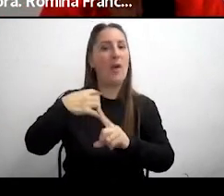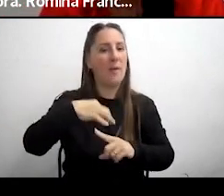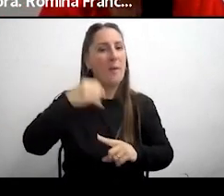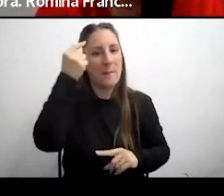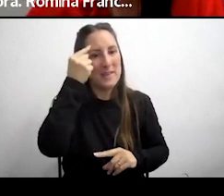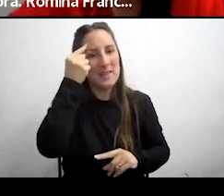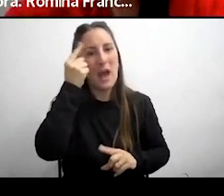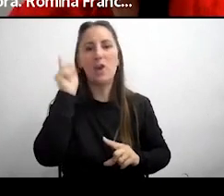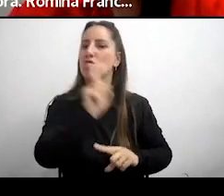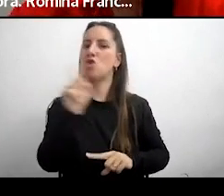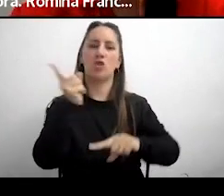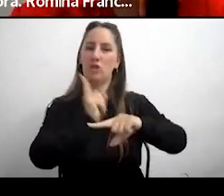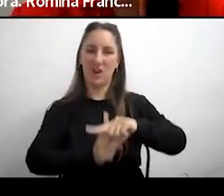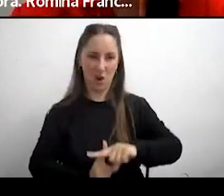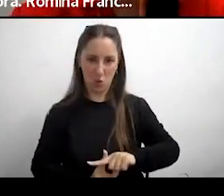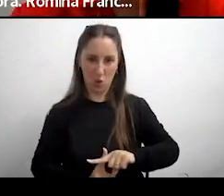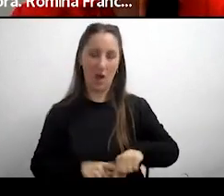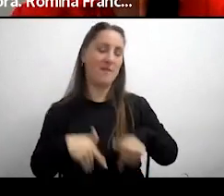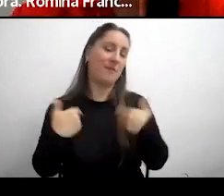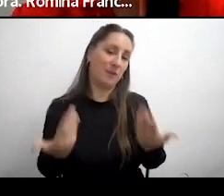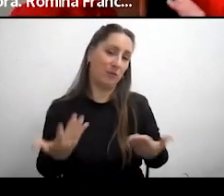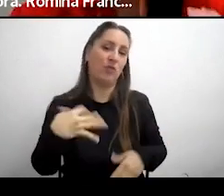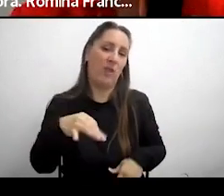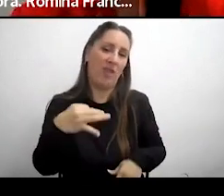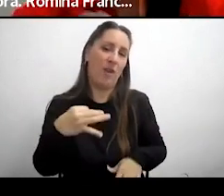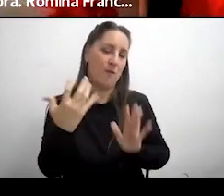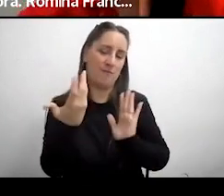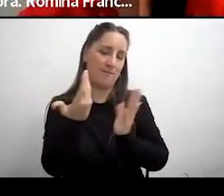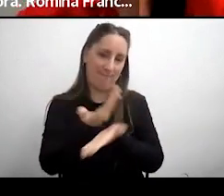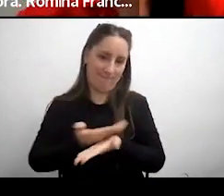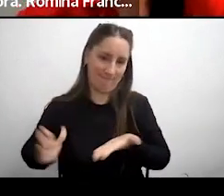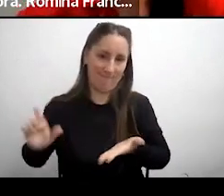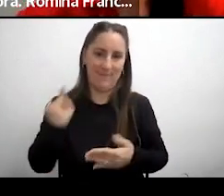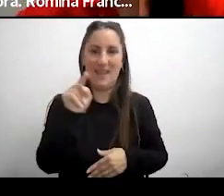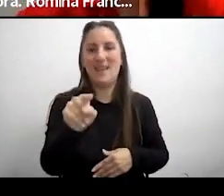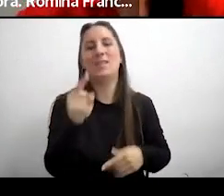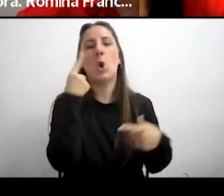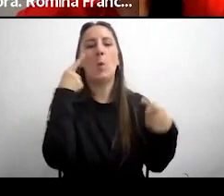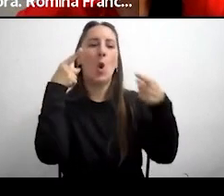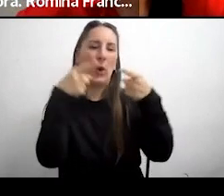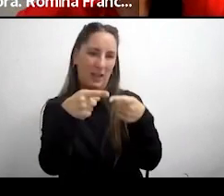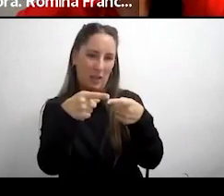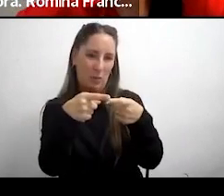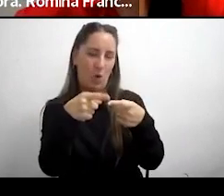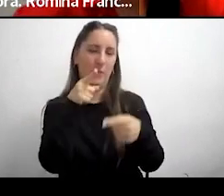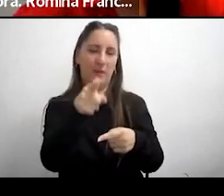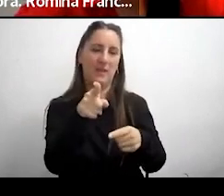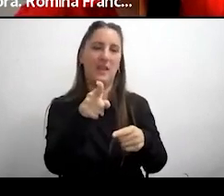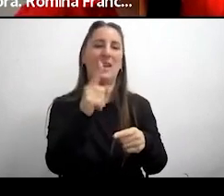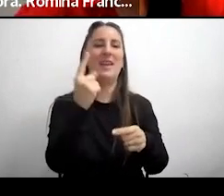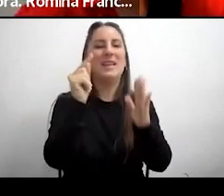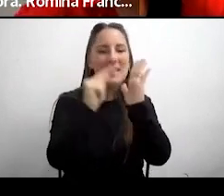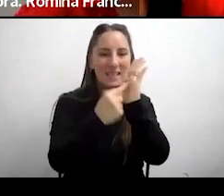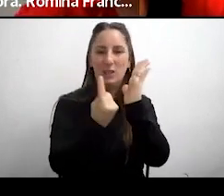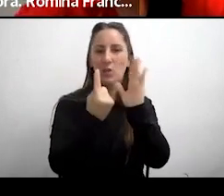no computables, por ende los tendría que detraer. Ese es, digamos, el espíritu de este inciso